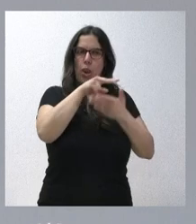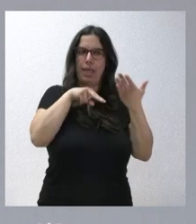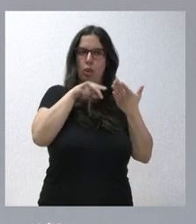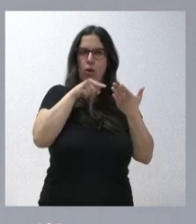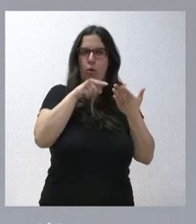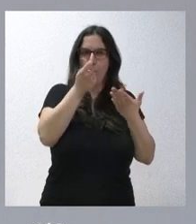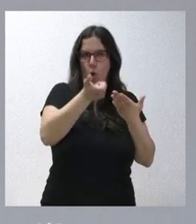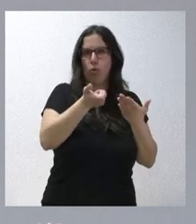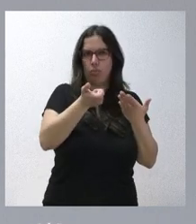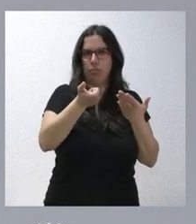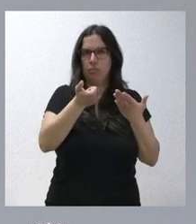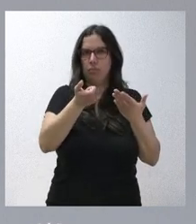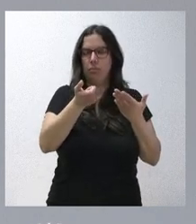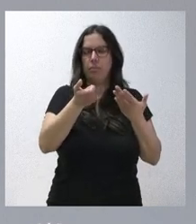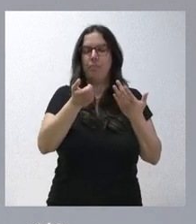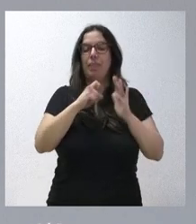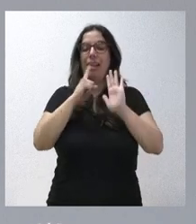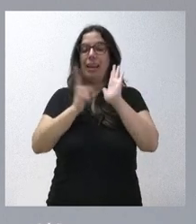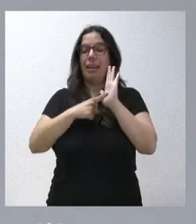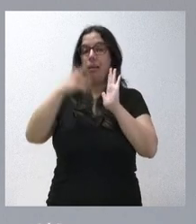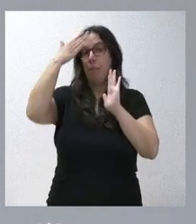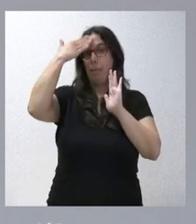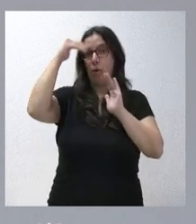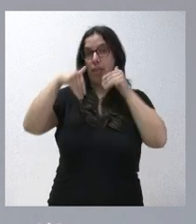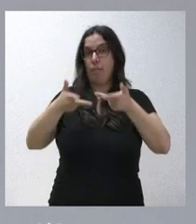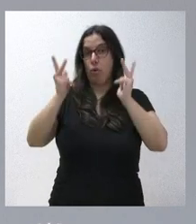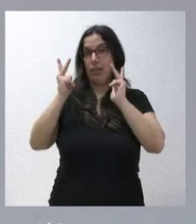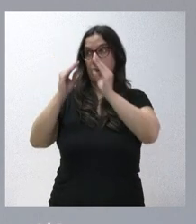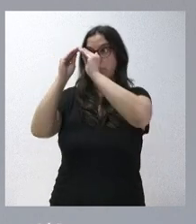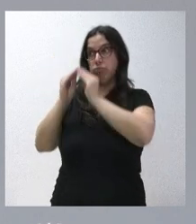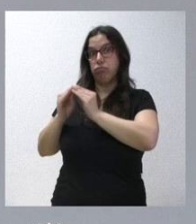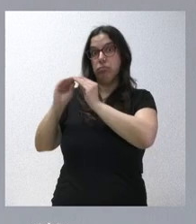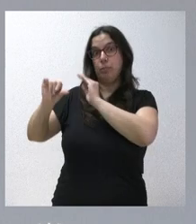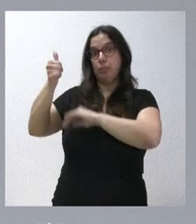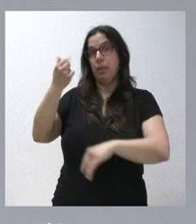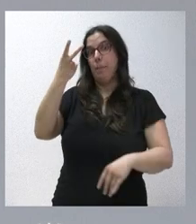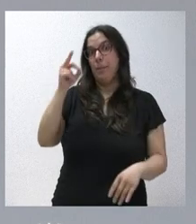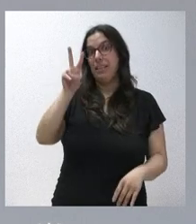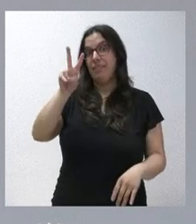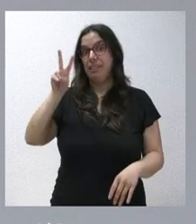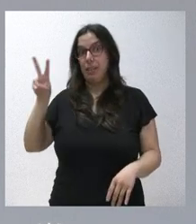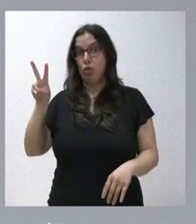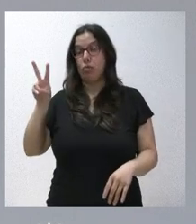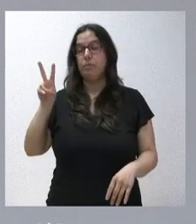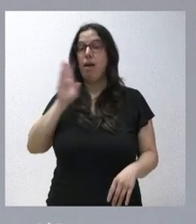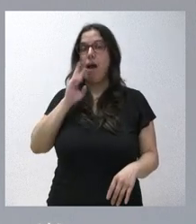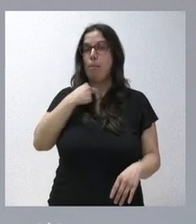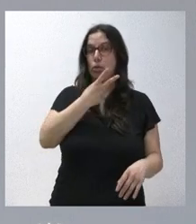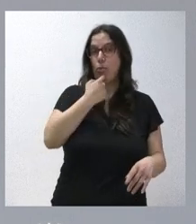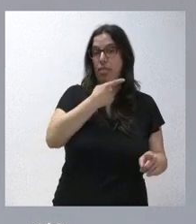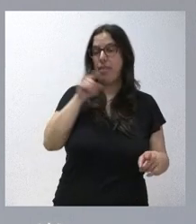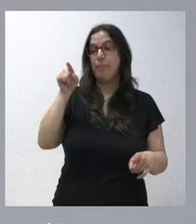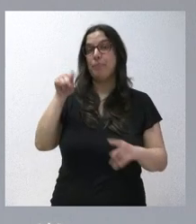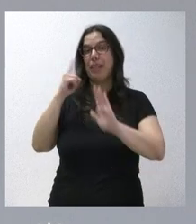poco la ley de memoria democrática del año 2022 la que ha mencionado el portavoz de la junta tiene